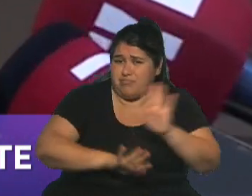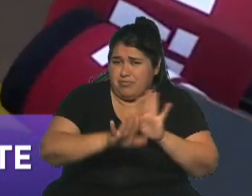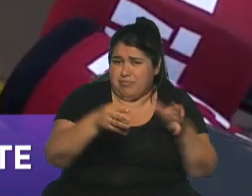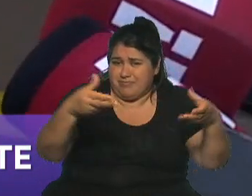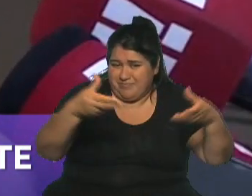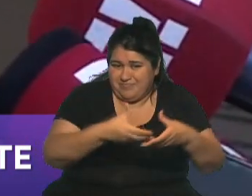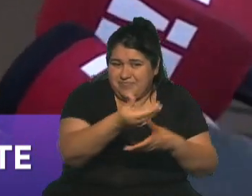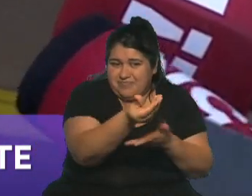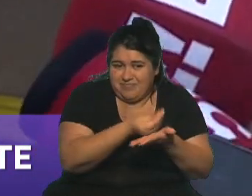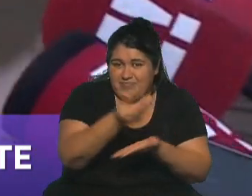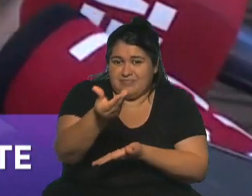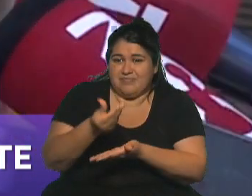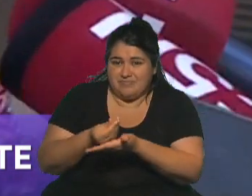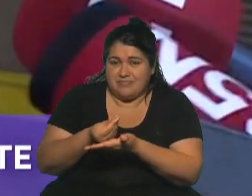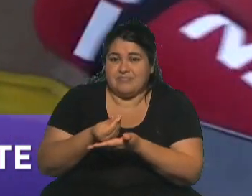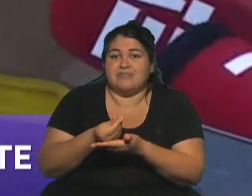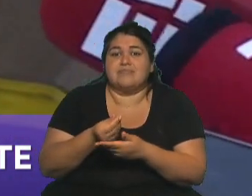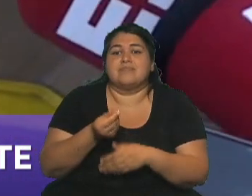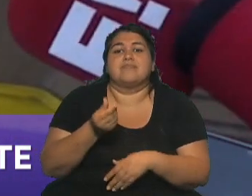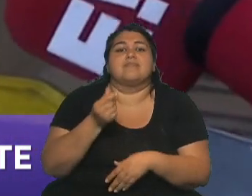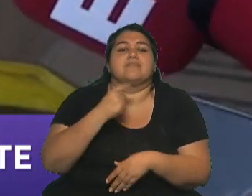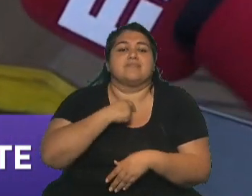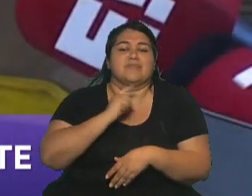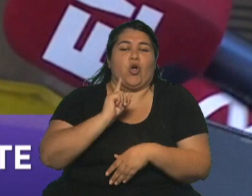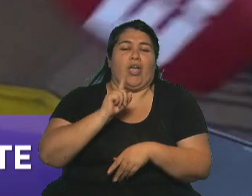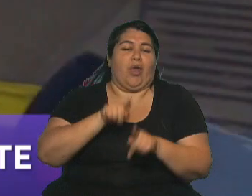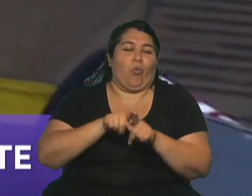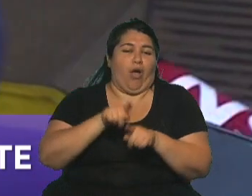siempre dijo que preferí no tener tareas